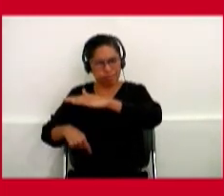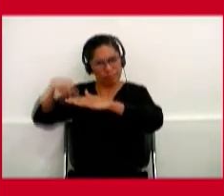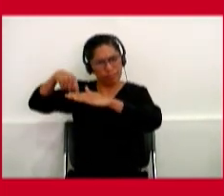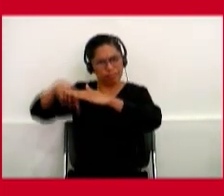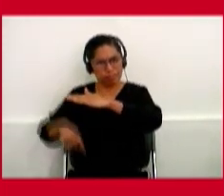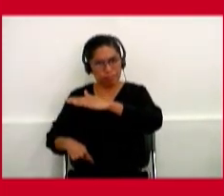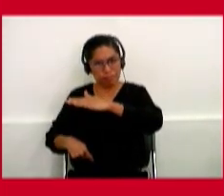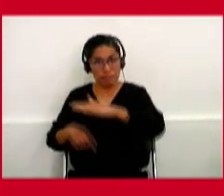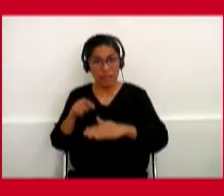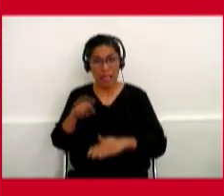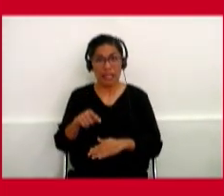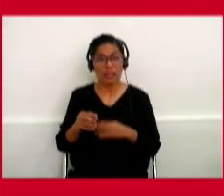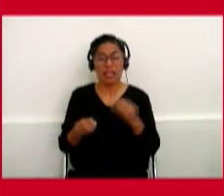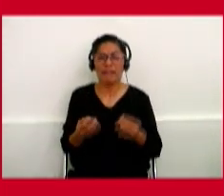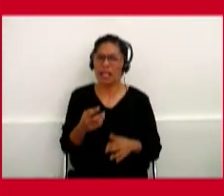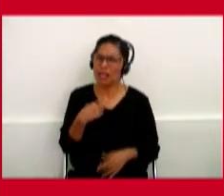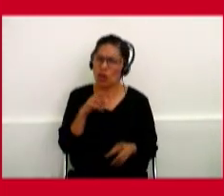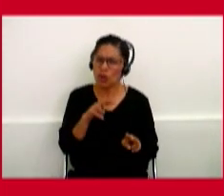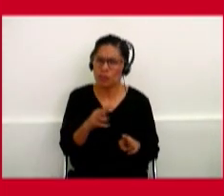puntualizar que